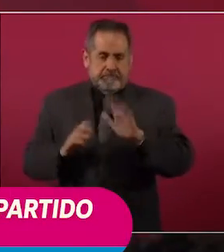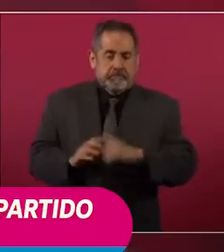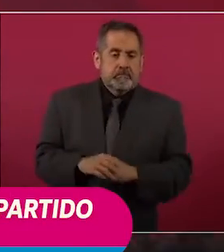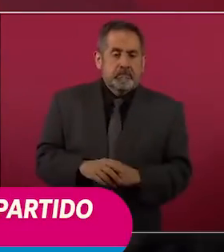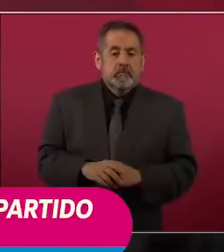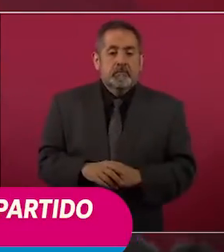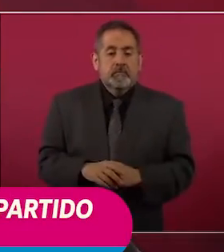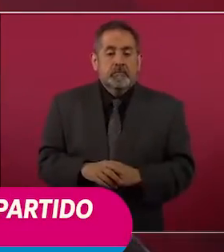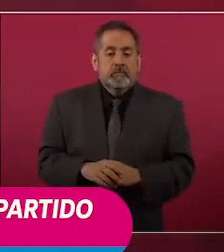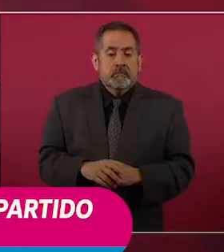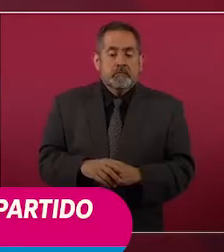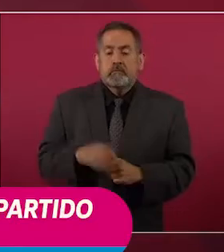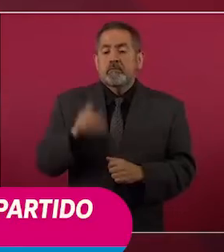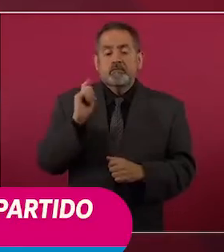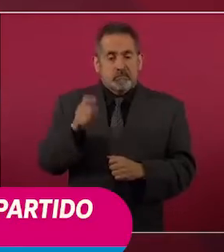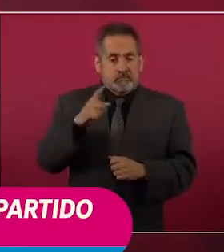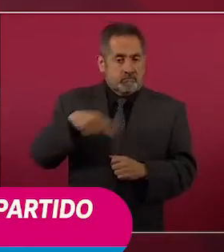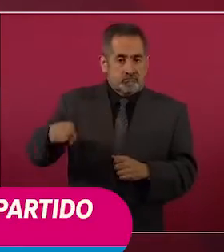No solo votes